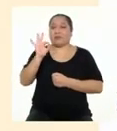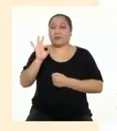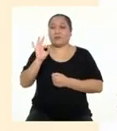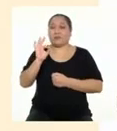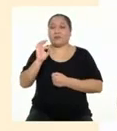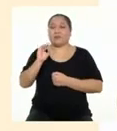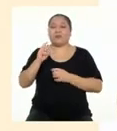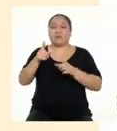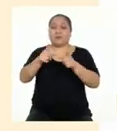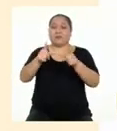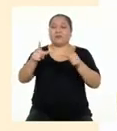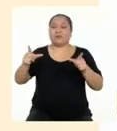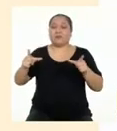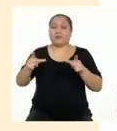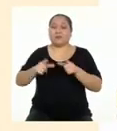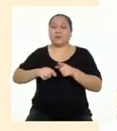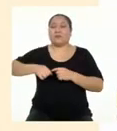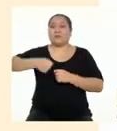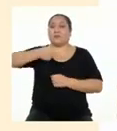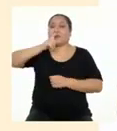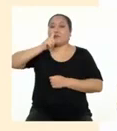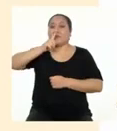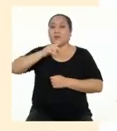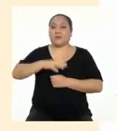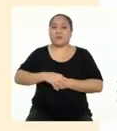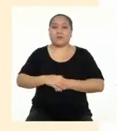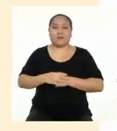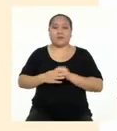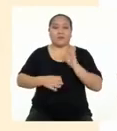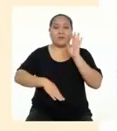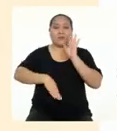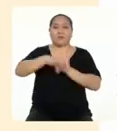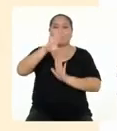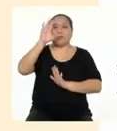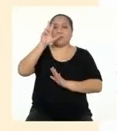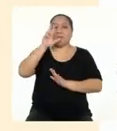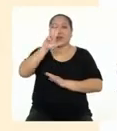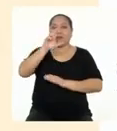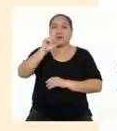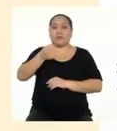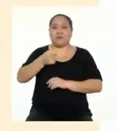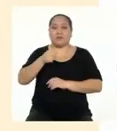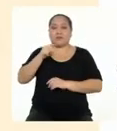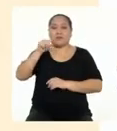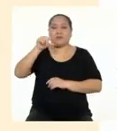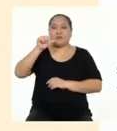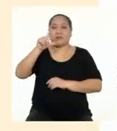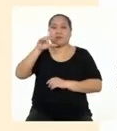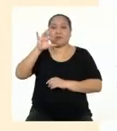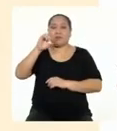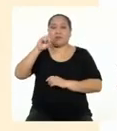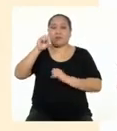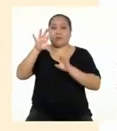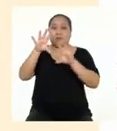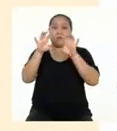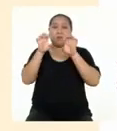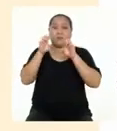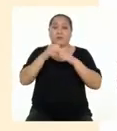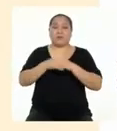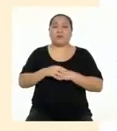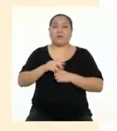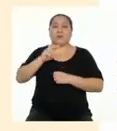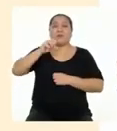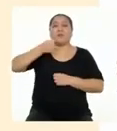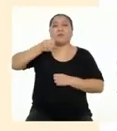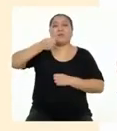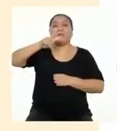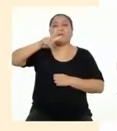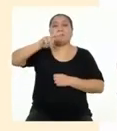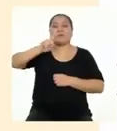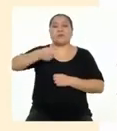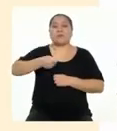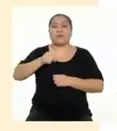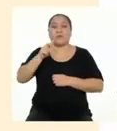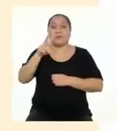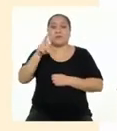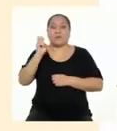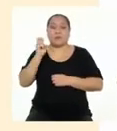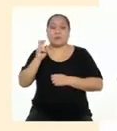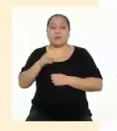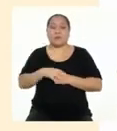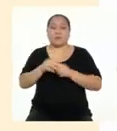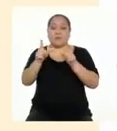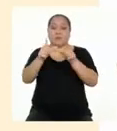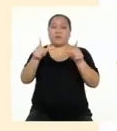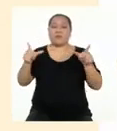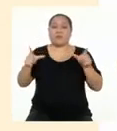159 cuencas hidrográficas, más de 3.000 glaciares, 12.200 lagunas en la sierra y más